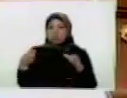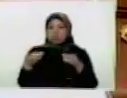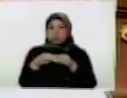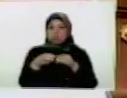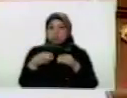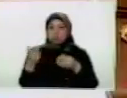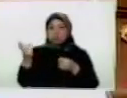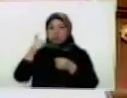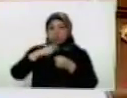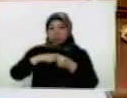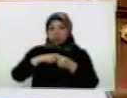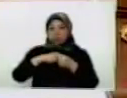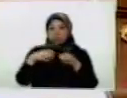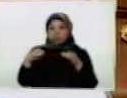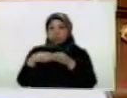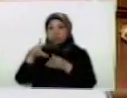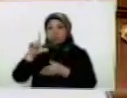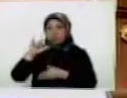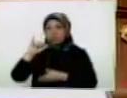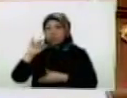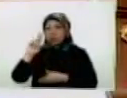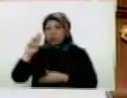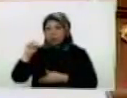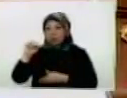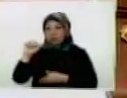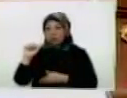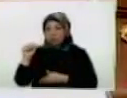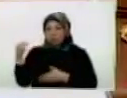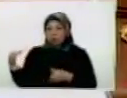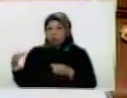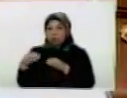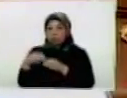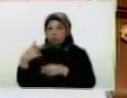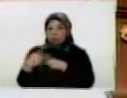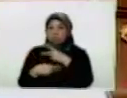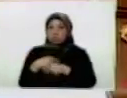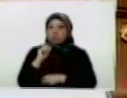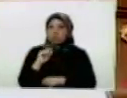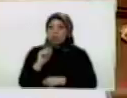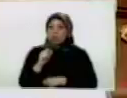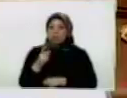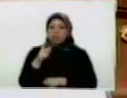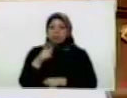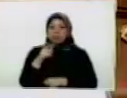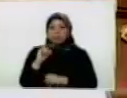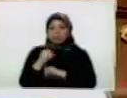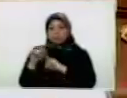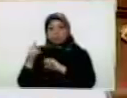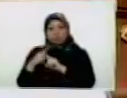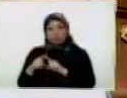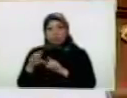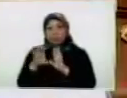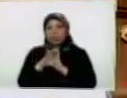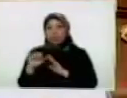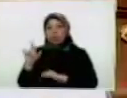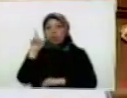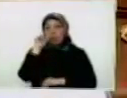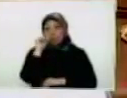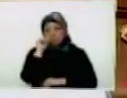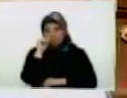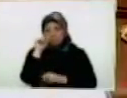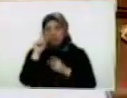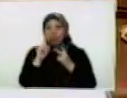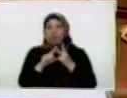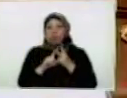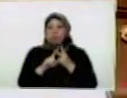que integran el autodenominado Grupo de Lima, fue en este punto intervinieron los constituyentes Pedro Carreño, Gerardo